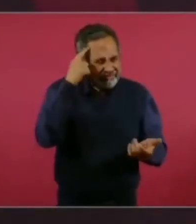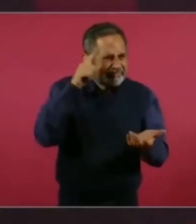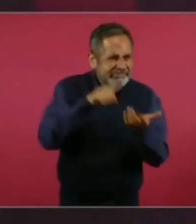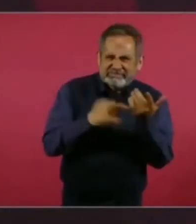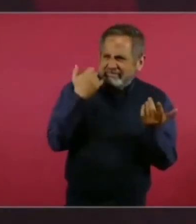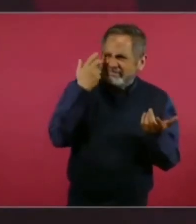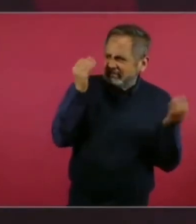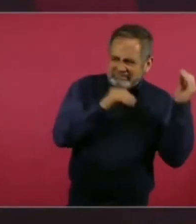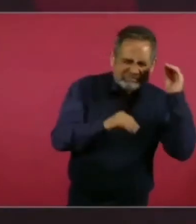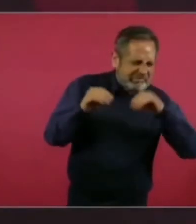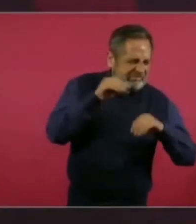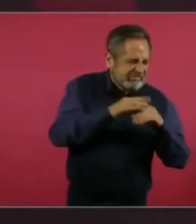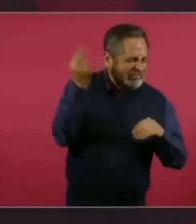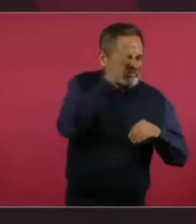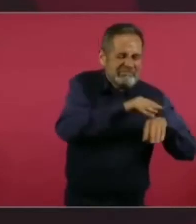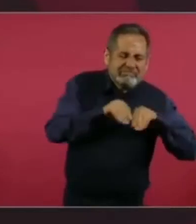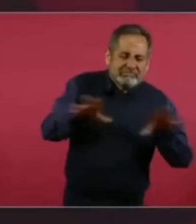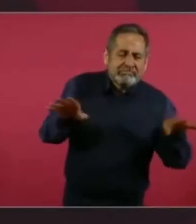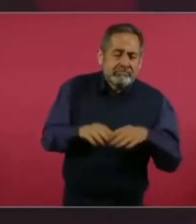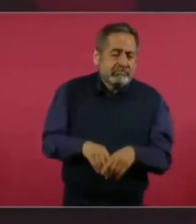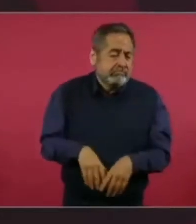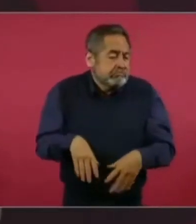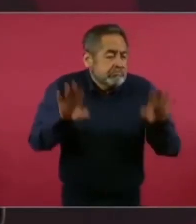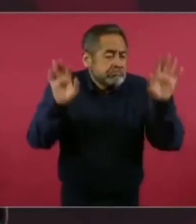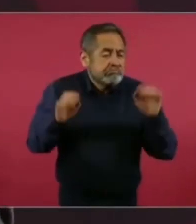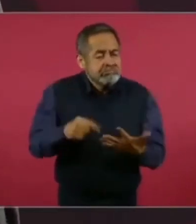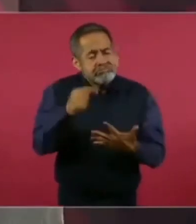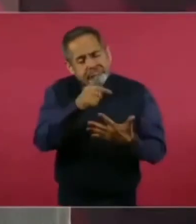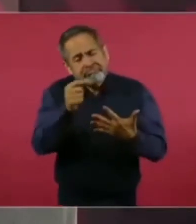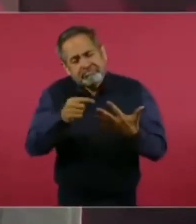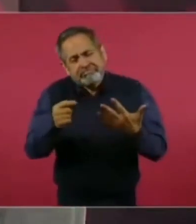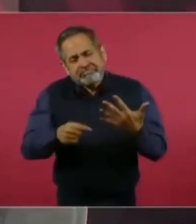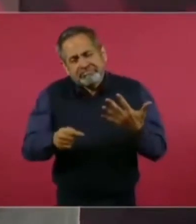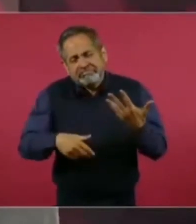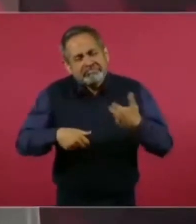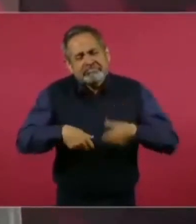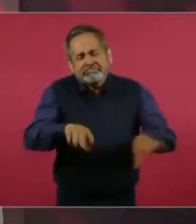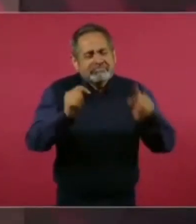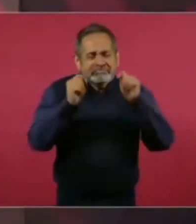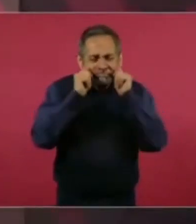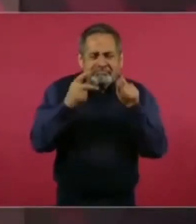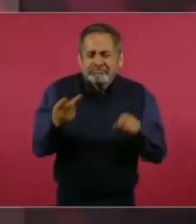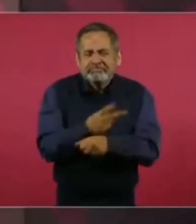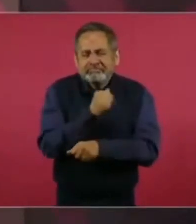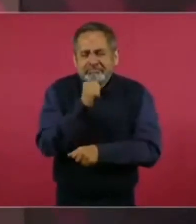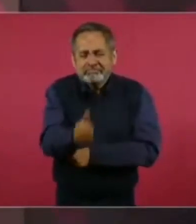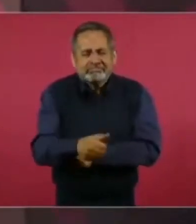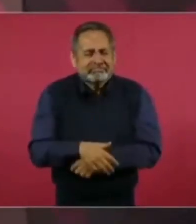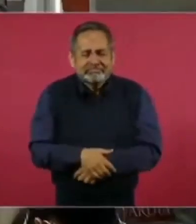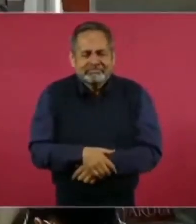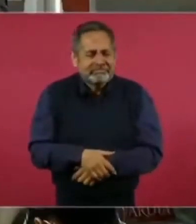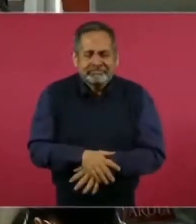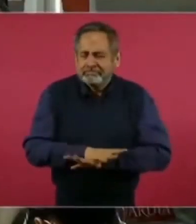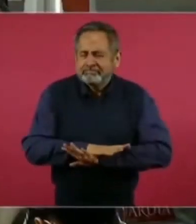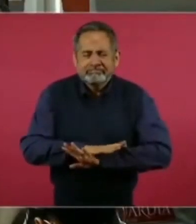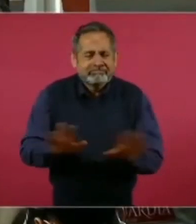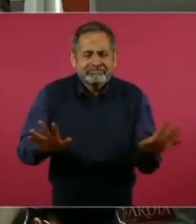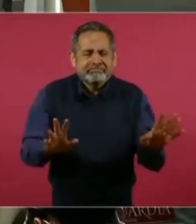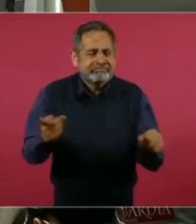intelectual y así por el estilo no pero no ha pasado